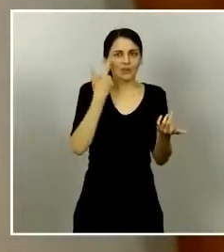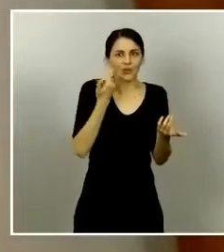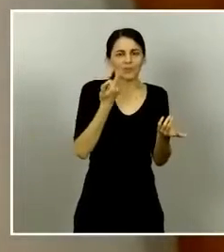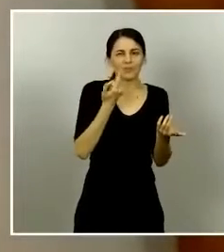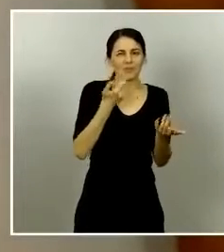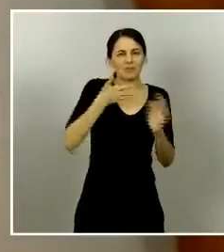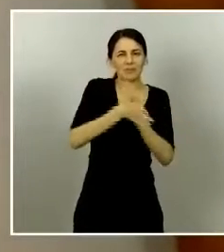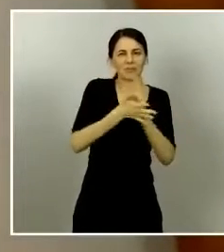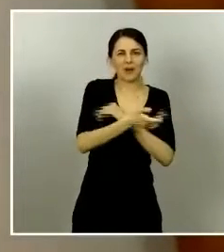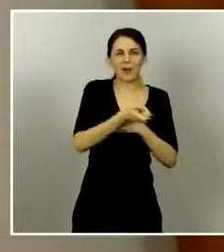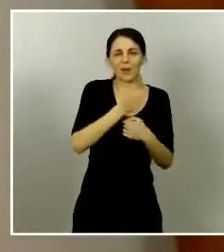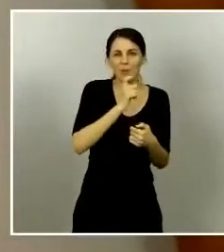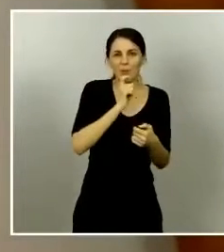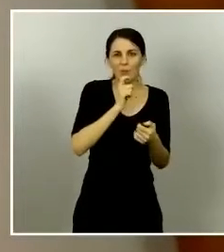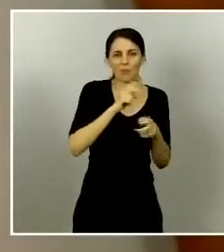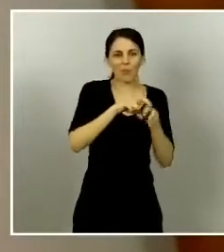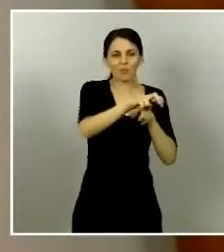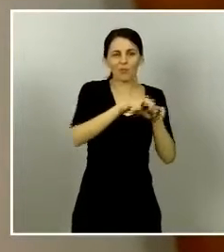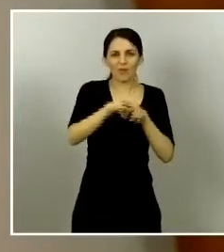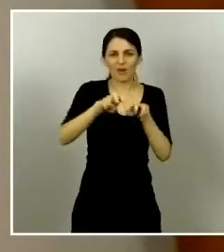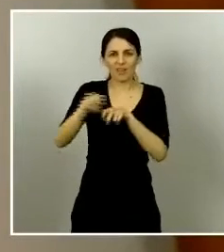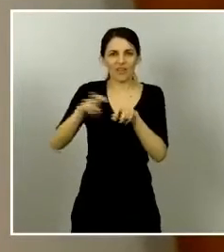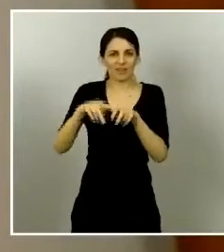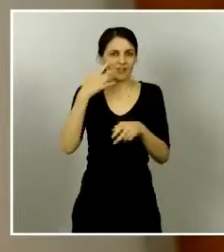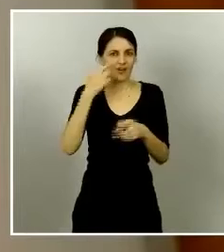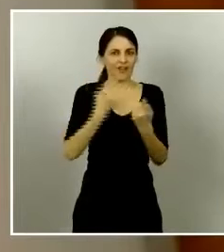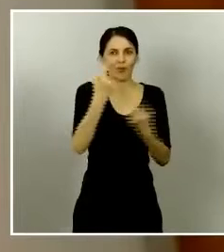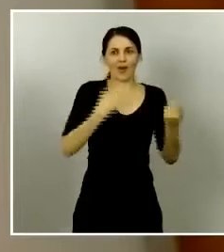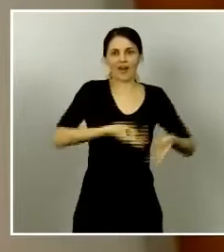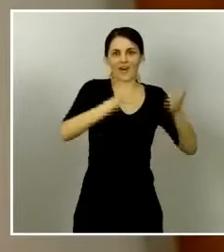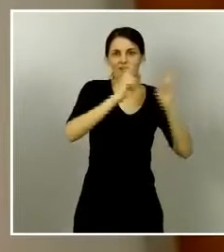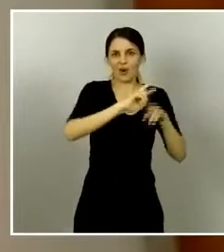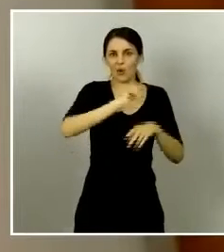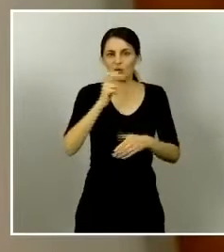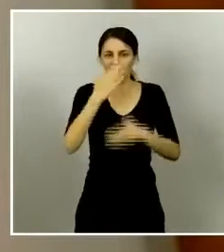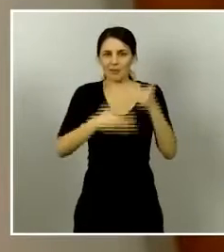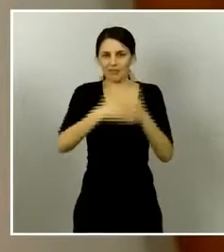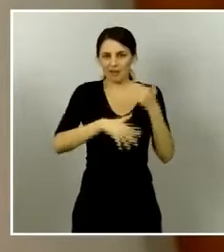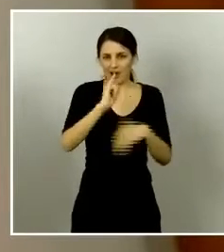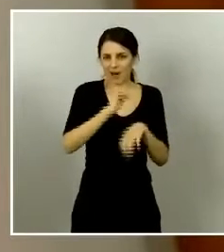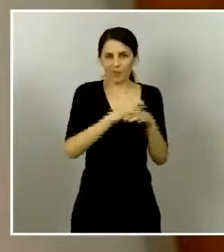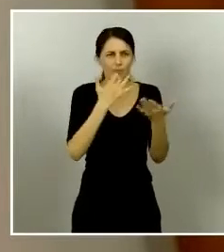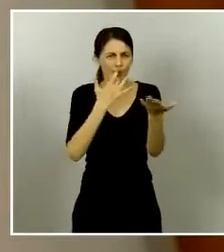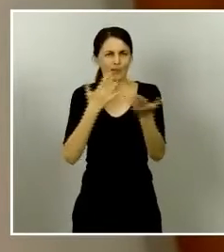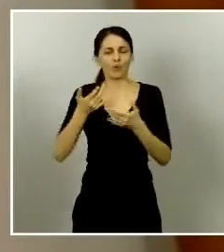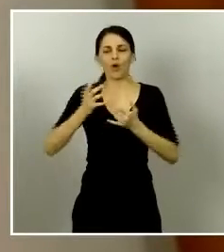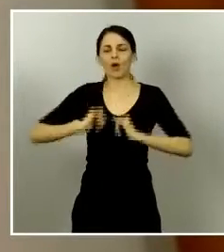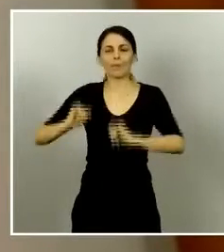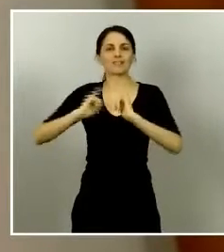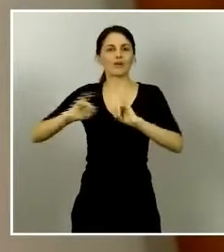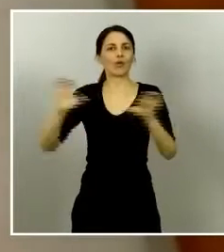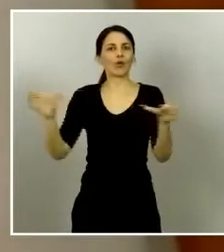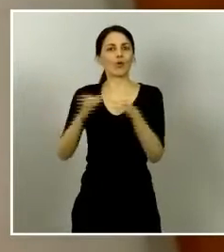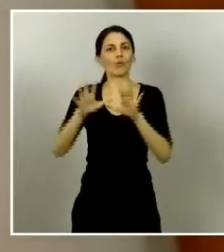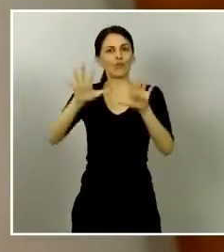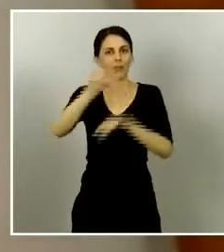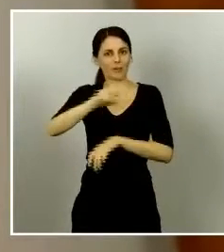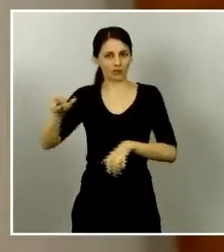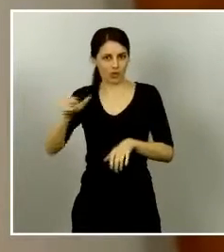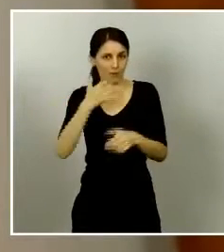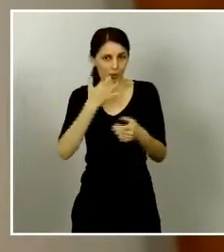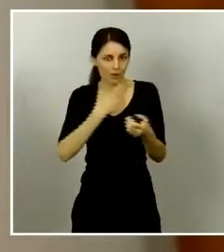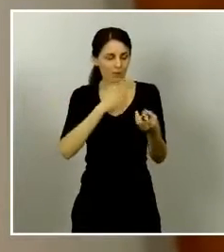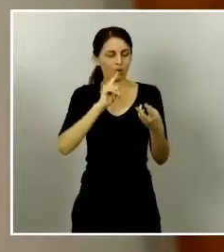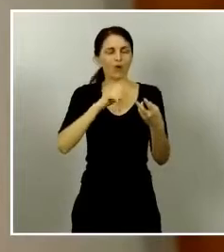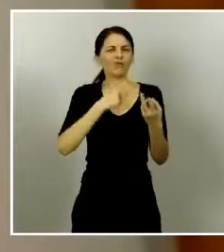área de desescalada. ¿Cómo se explica? Y en el caso de que se pueda, ¿por qué no se ha derogado de forma explícita, igual que se ha hecho, por ejemplo, con